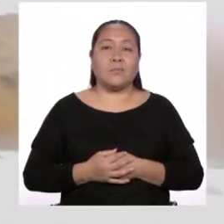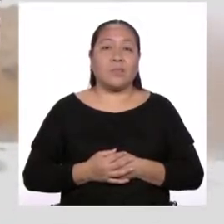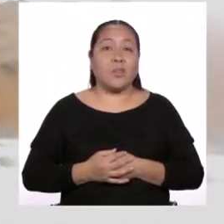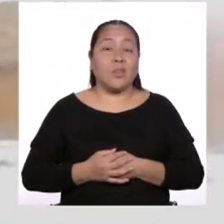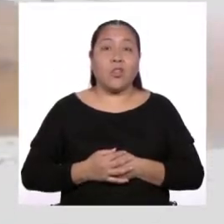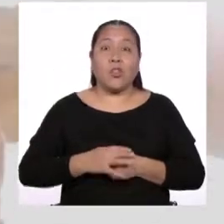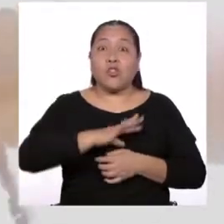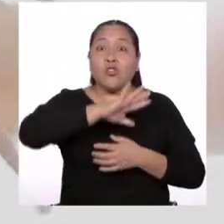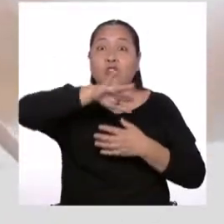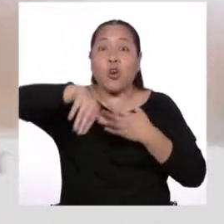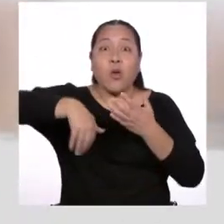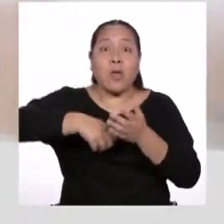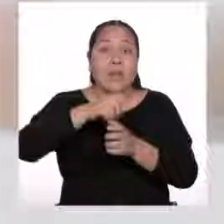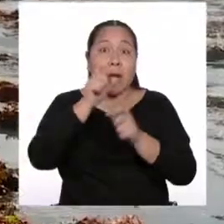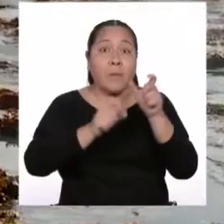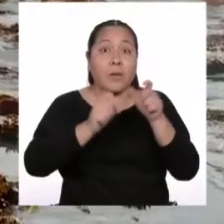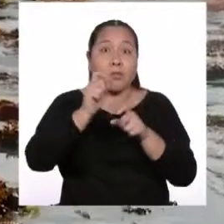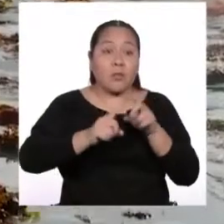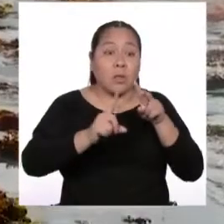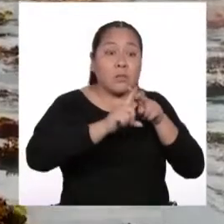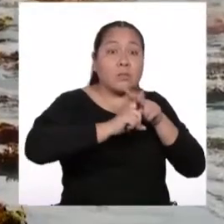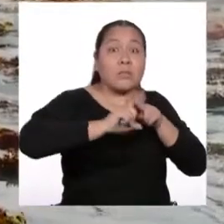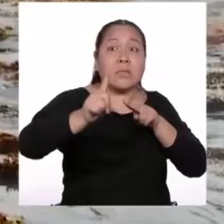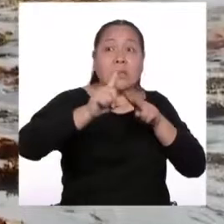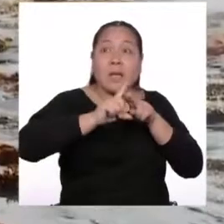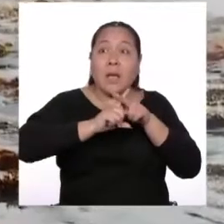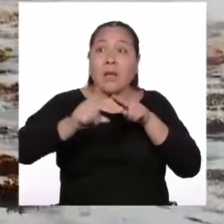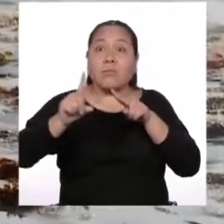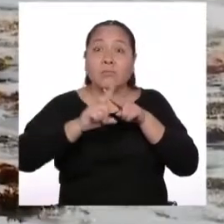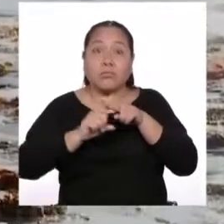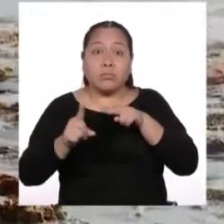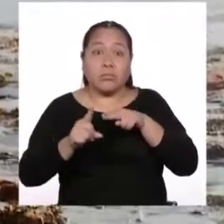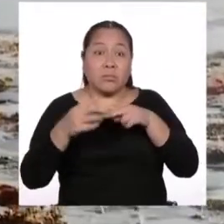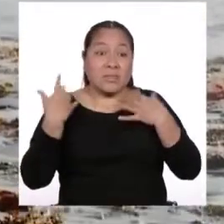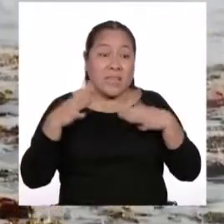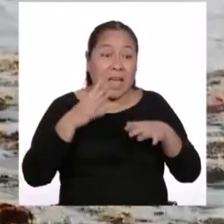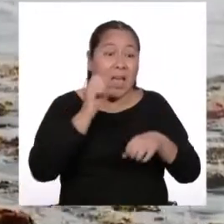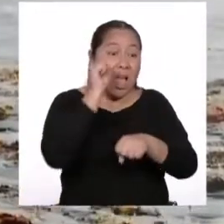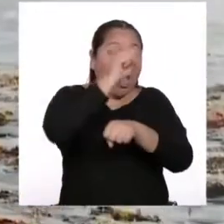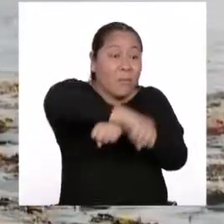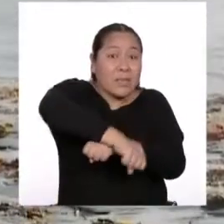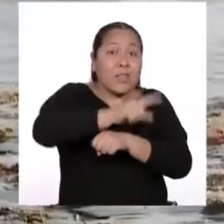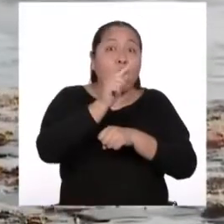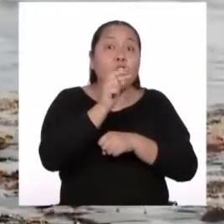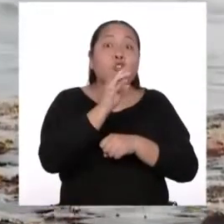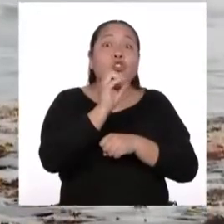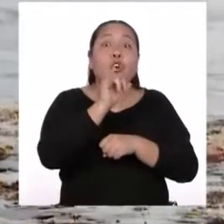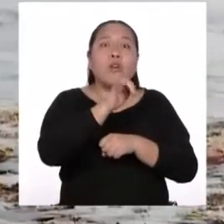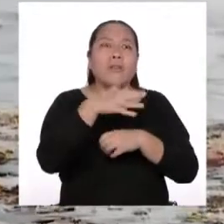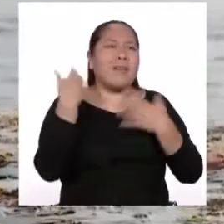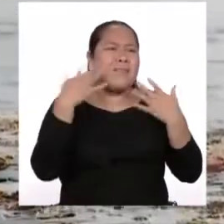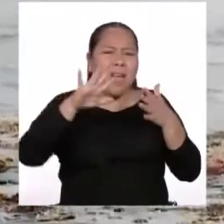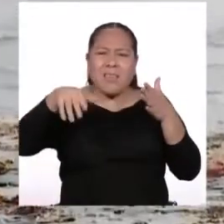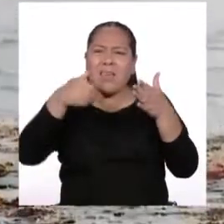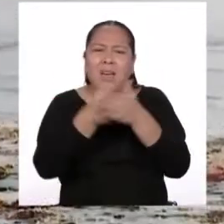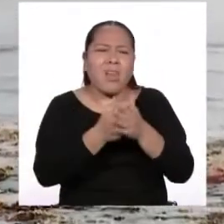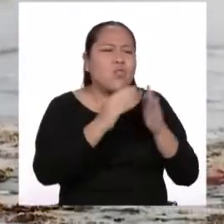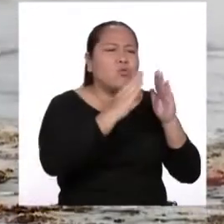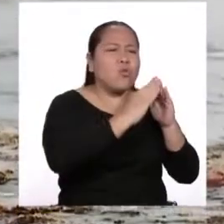Todos los demás, cuantos habían escapado a la amarga caída de Troya, estaban en casa dejando atrás la guerra